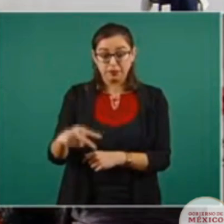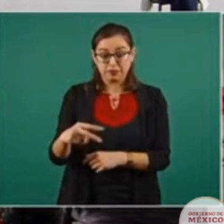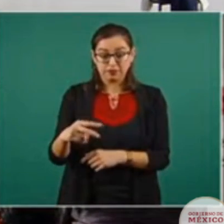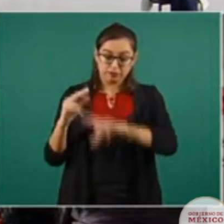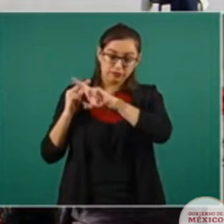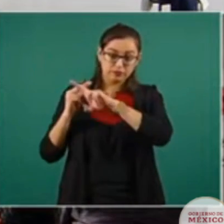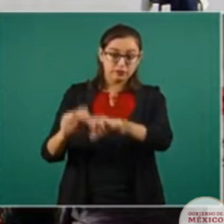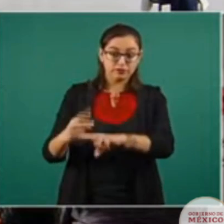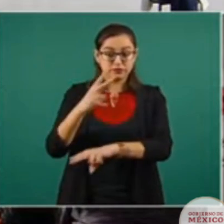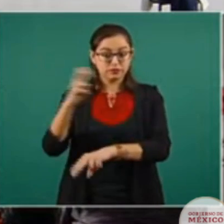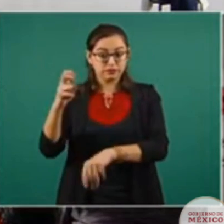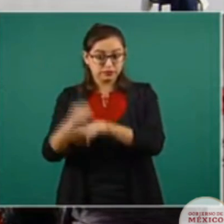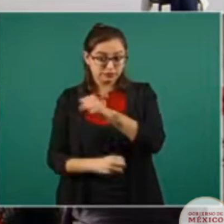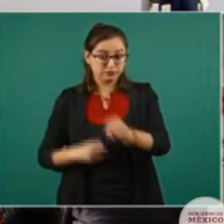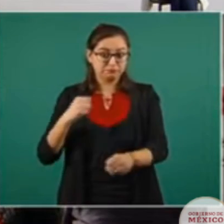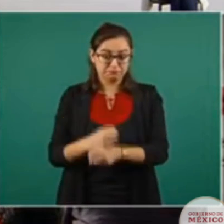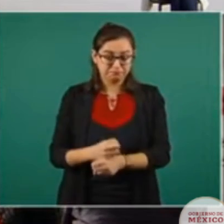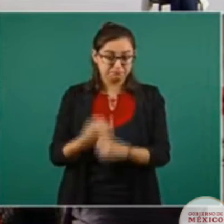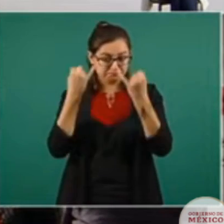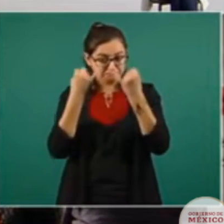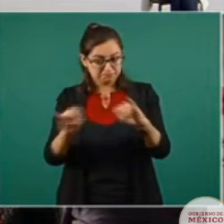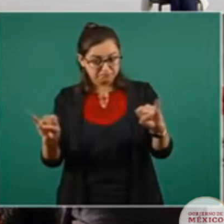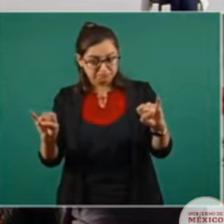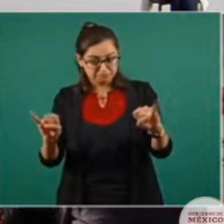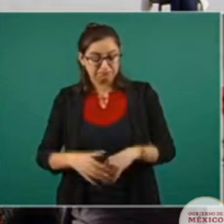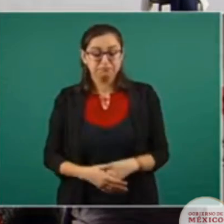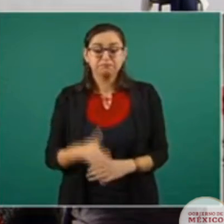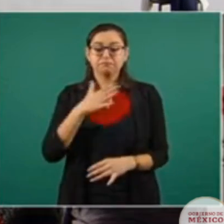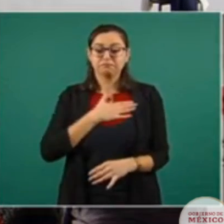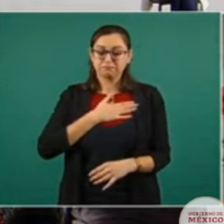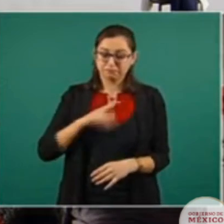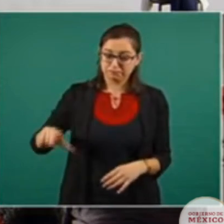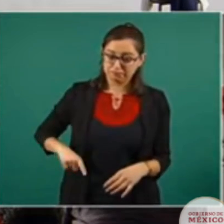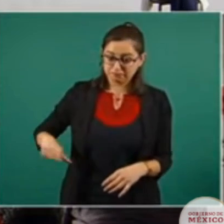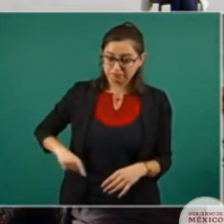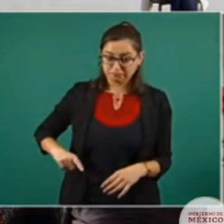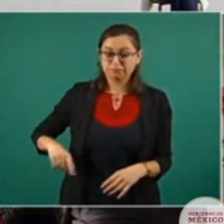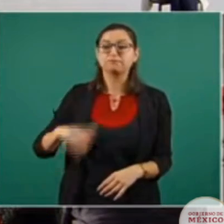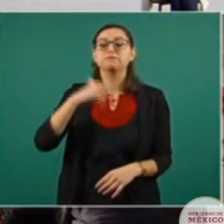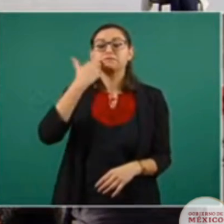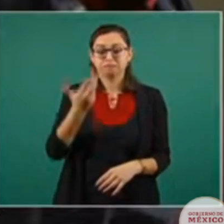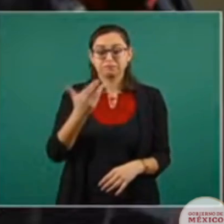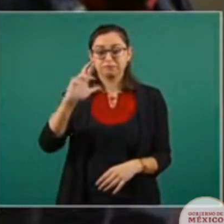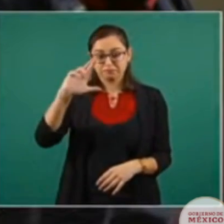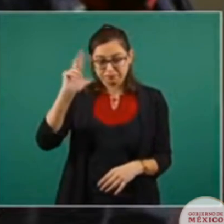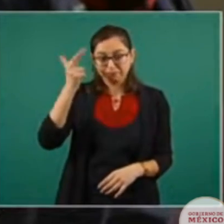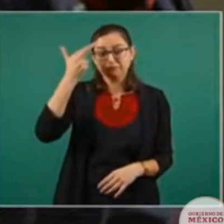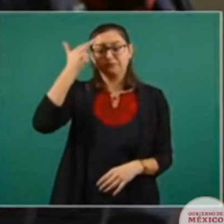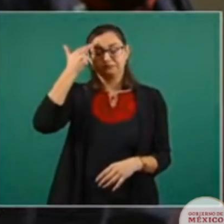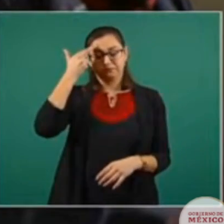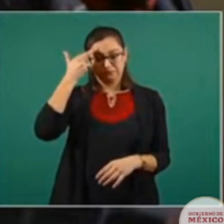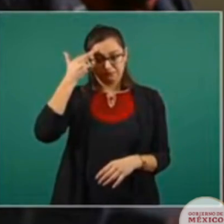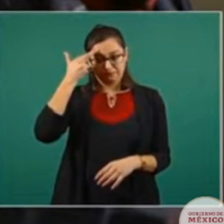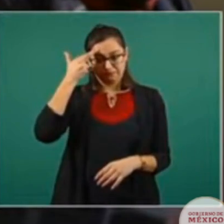200 años de vida independiente. El gobierno que presido quiere recordar este acontecimiento construyendo